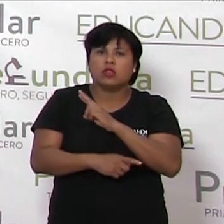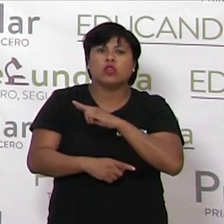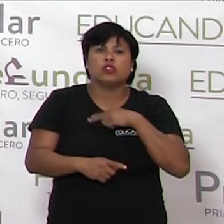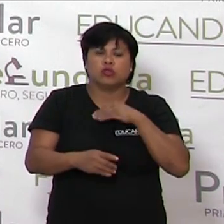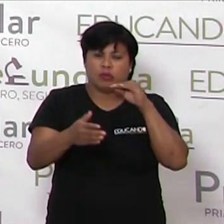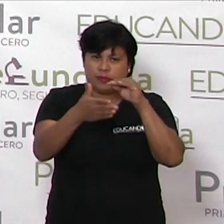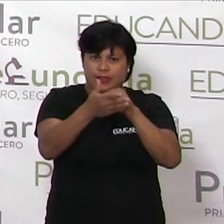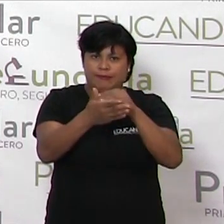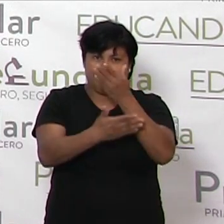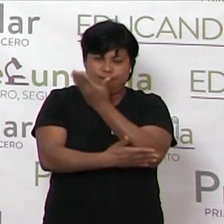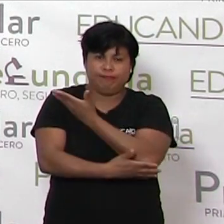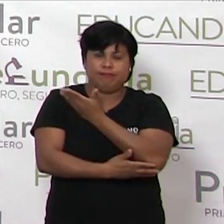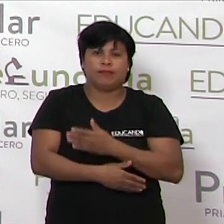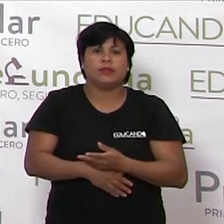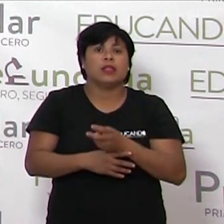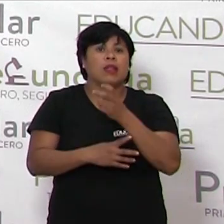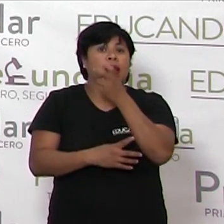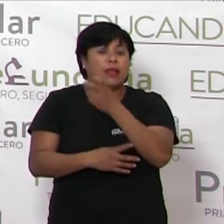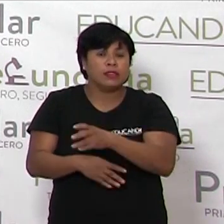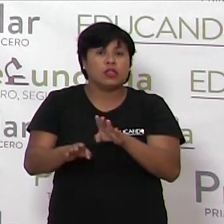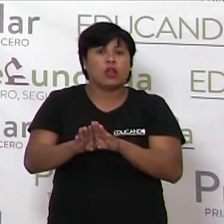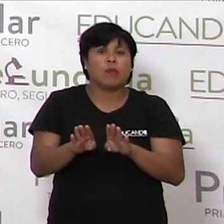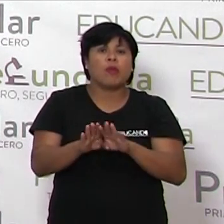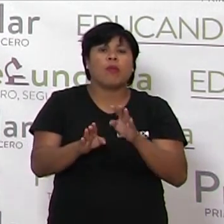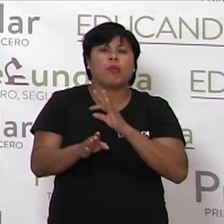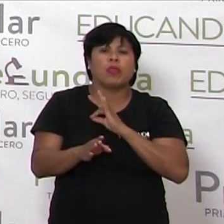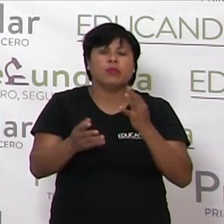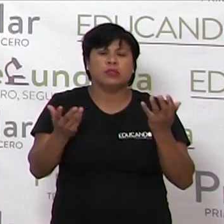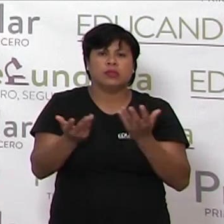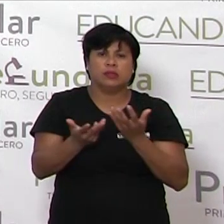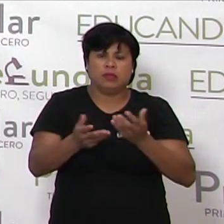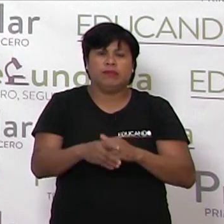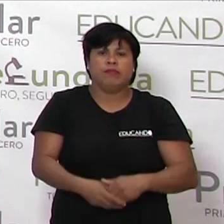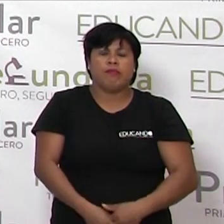Vamos a poner esto acá para ir